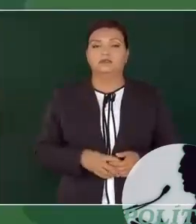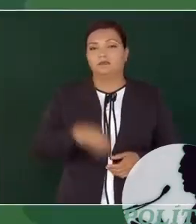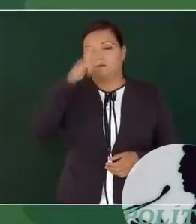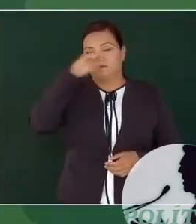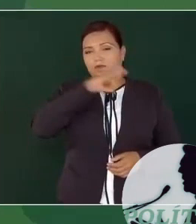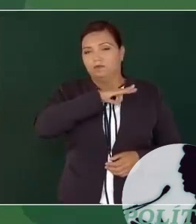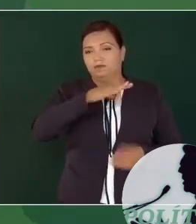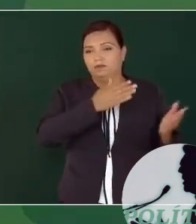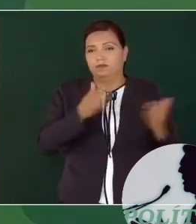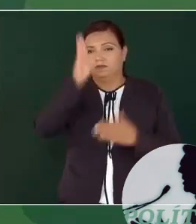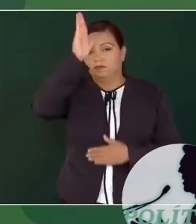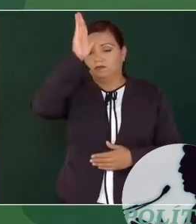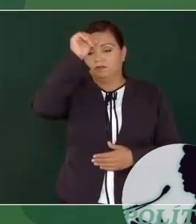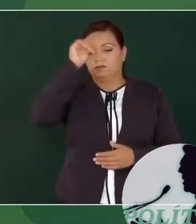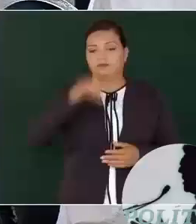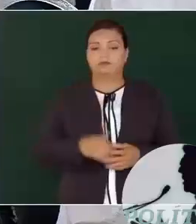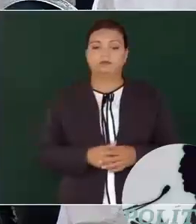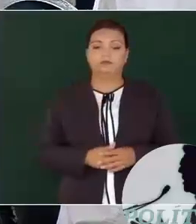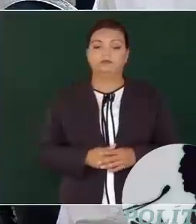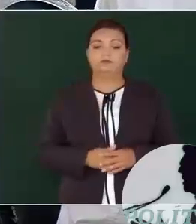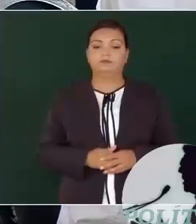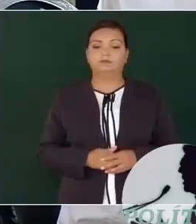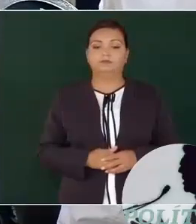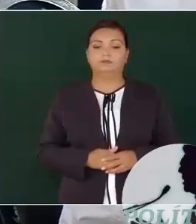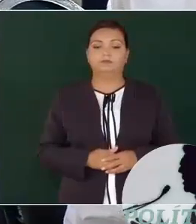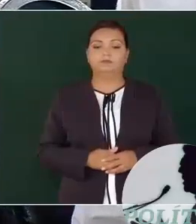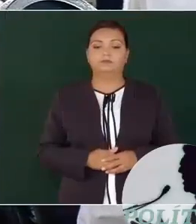para poder llegar al acuerdo. ¿Cuándo se vencía?